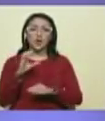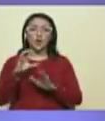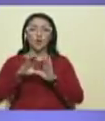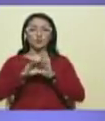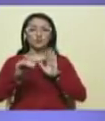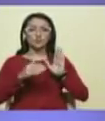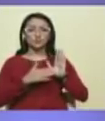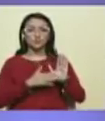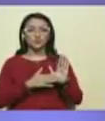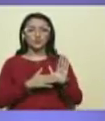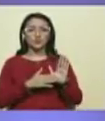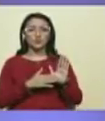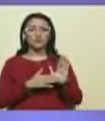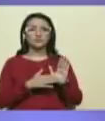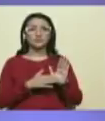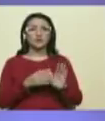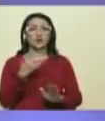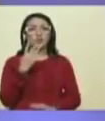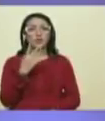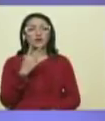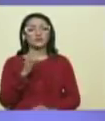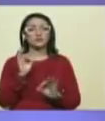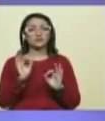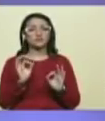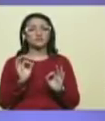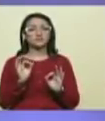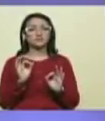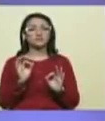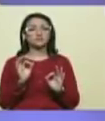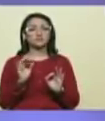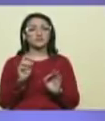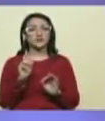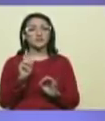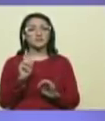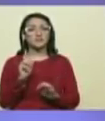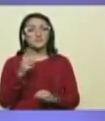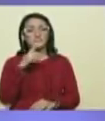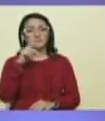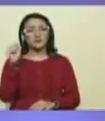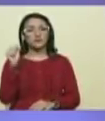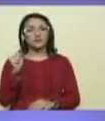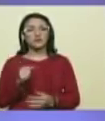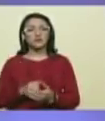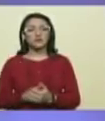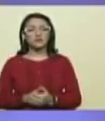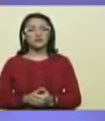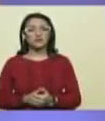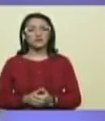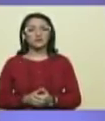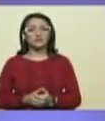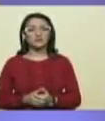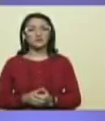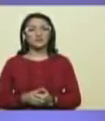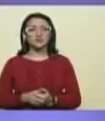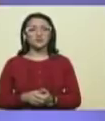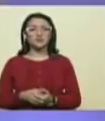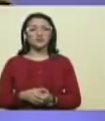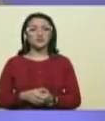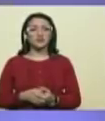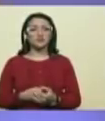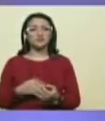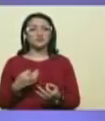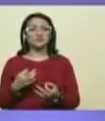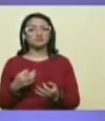Bolivariana de Venezuela, numeral 4, es explícito. El primer mandatario nacional, en este caso el presidente Nicolás Maduro, es quien tiene la potestad